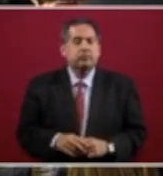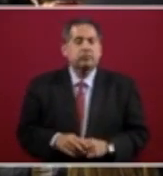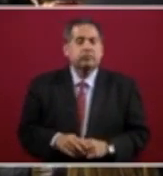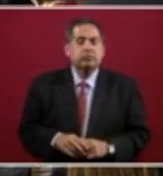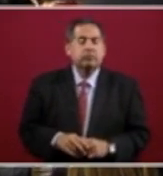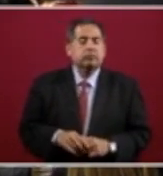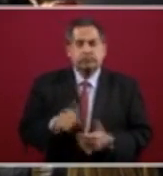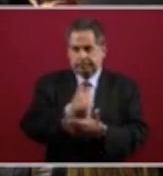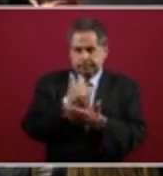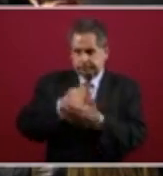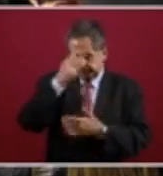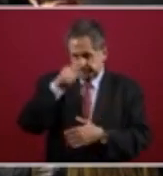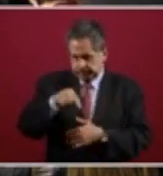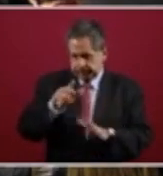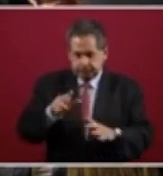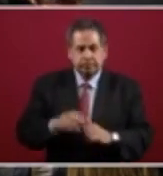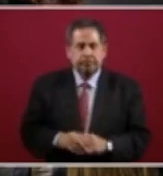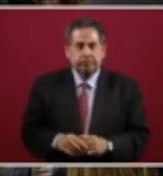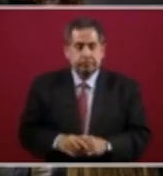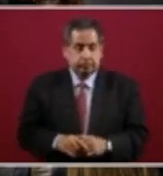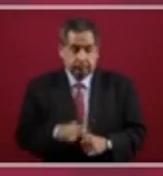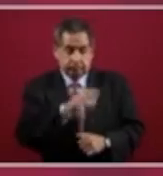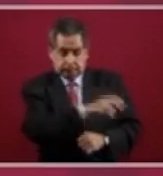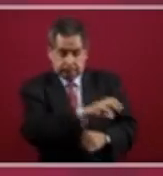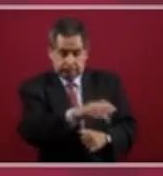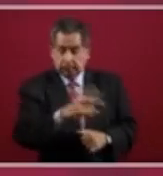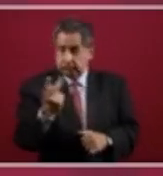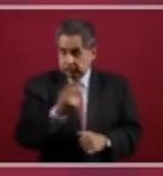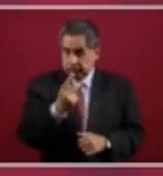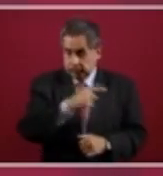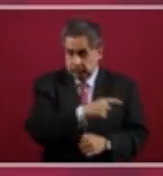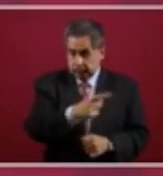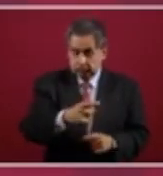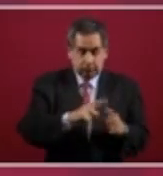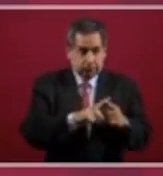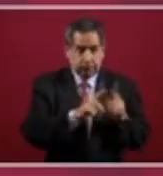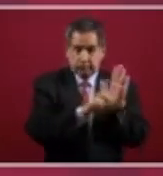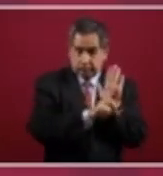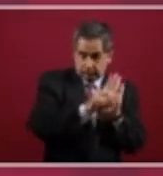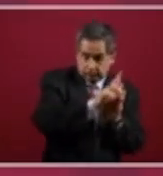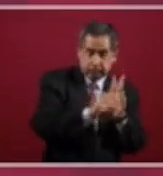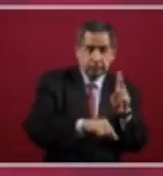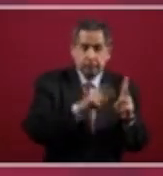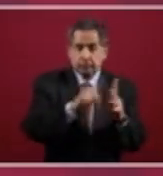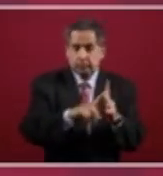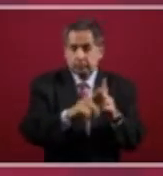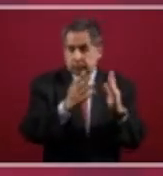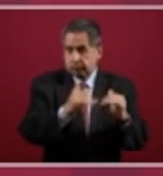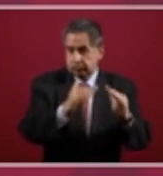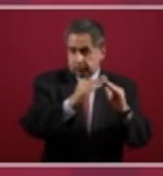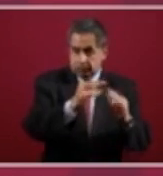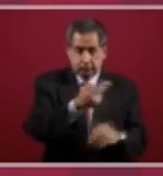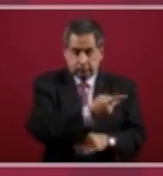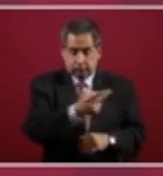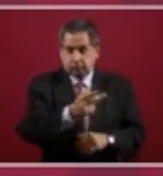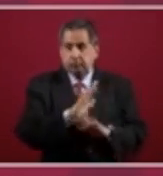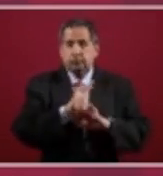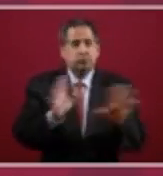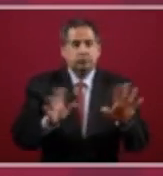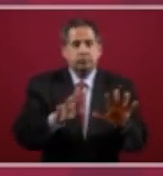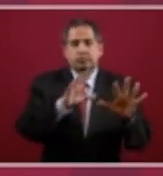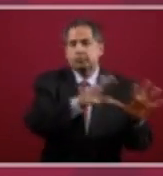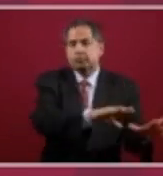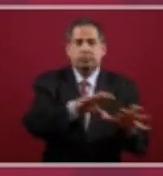de la ciudad. Los dos bienes inmuebles, tanto el departamento como la casa, ya están